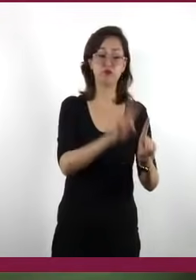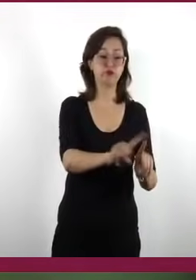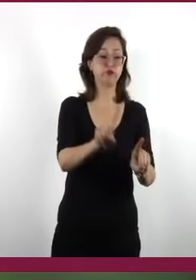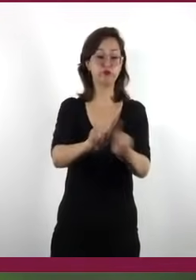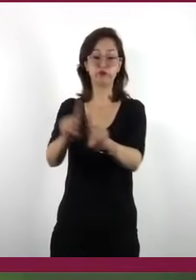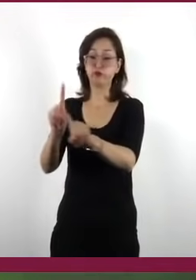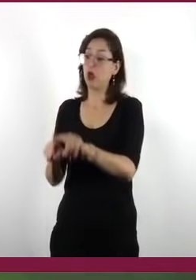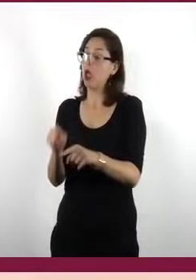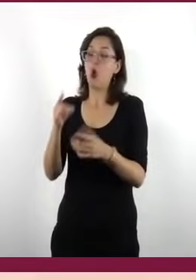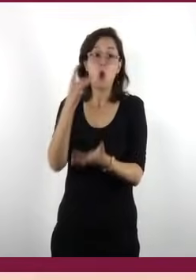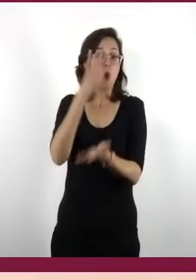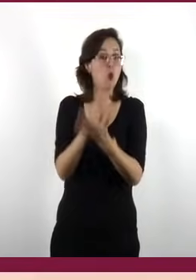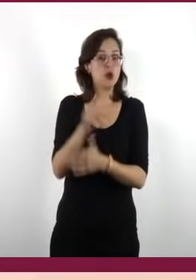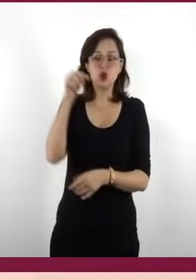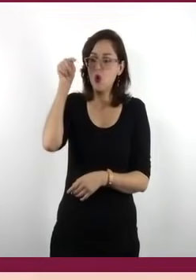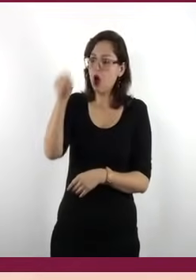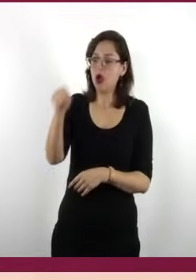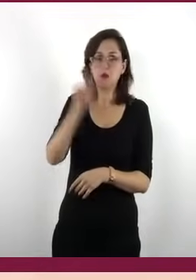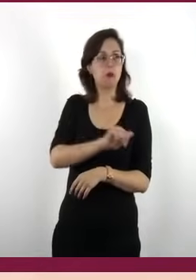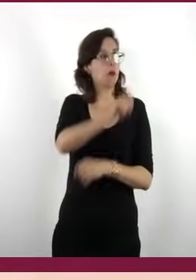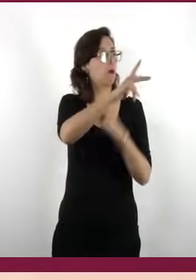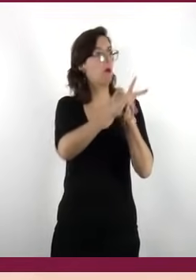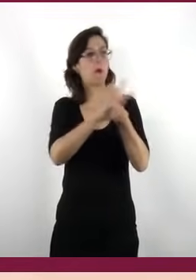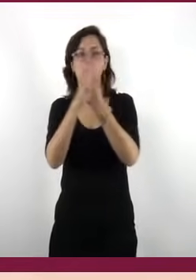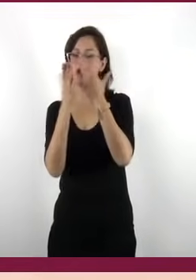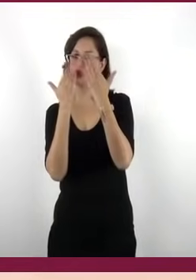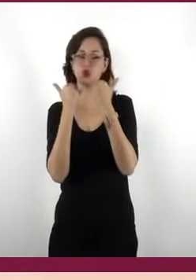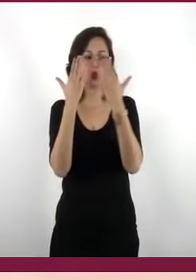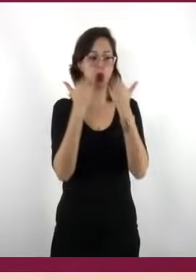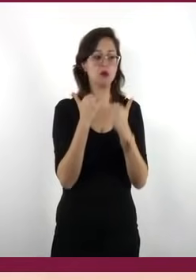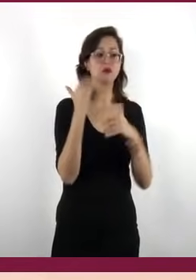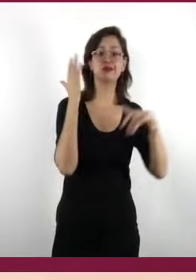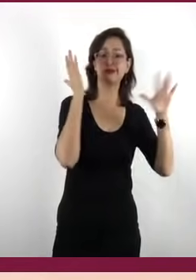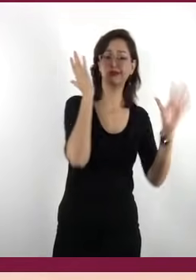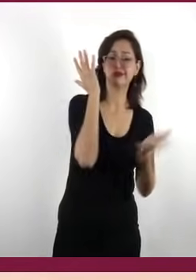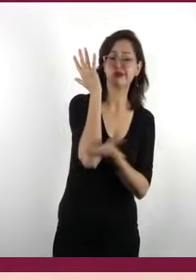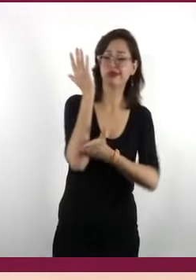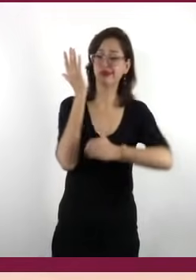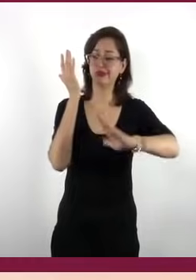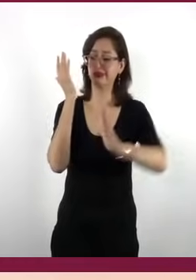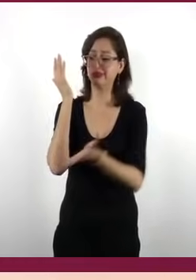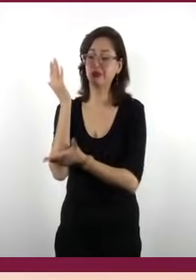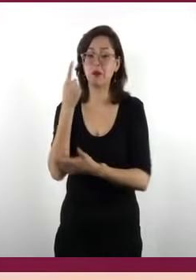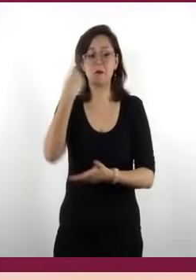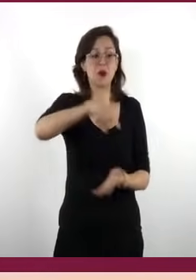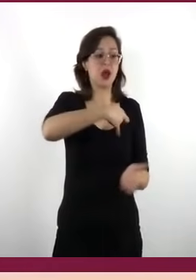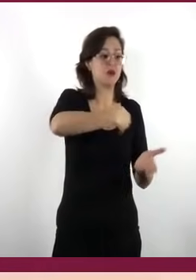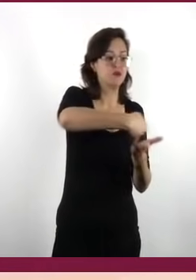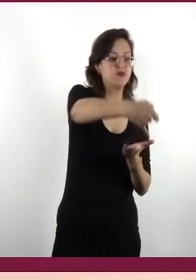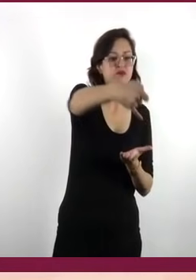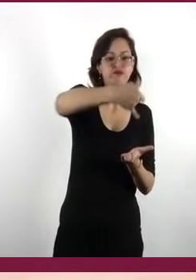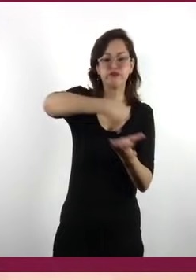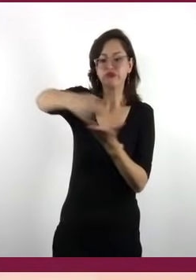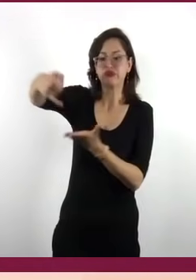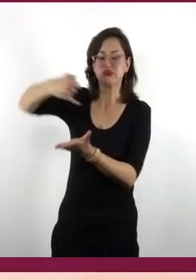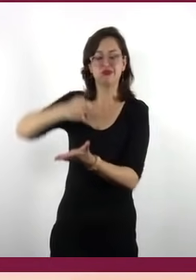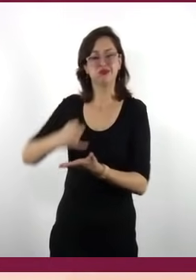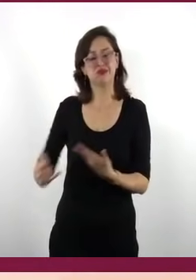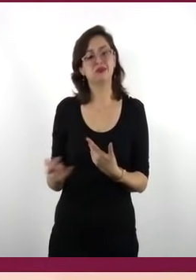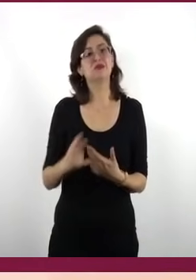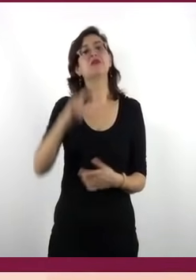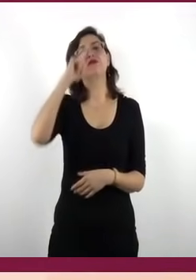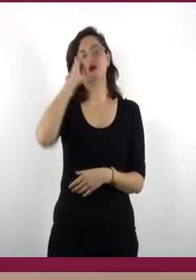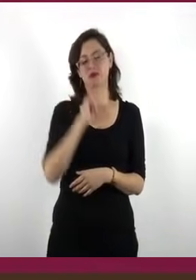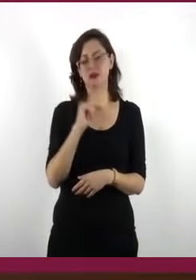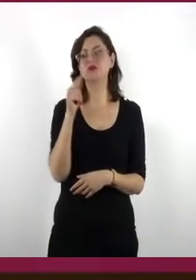existen solo ahí. La tala inmoderada, principalmente por el avance de la agricultura en la selva, acaba notoriamente con